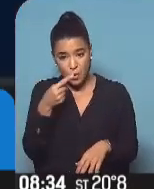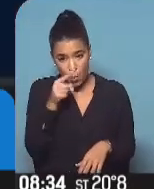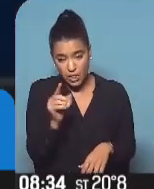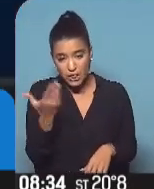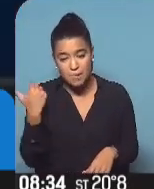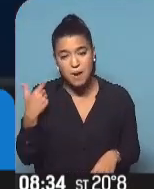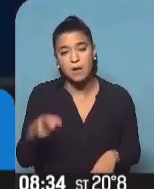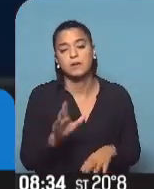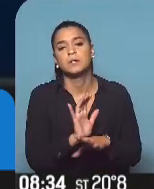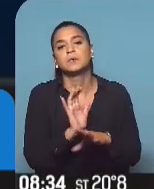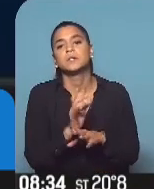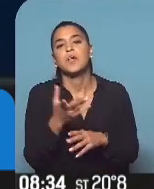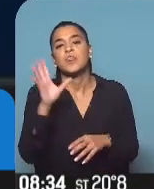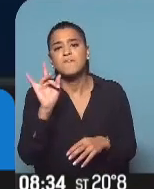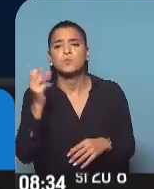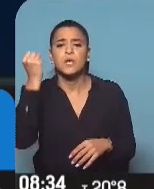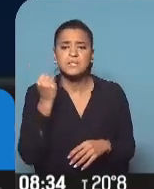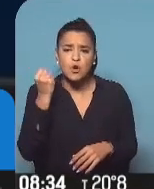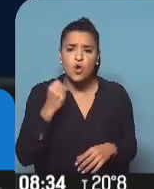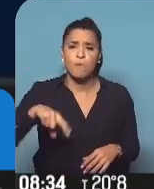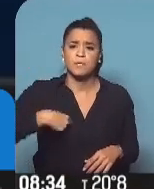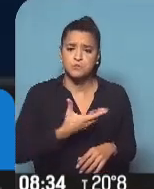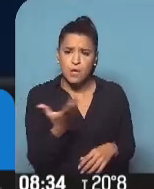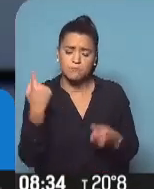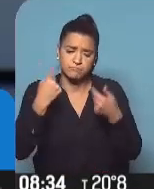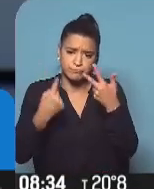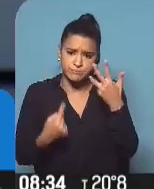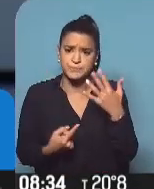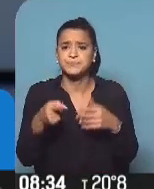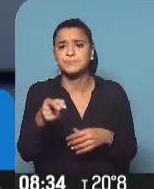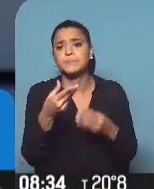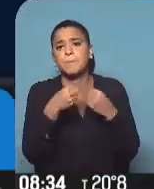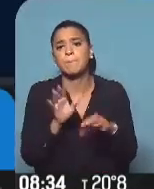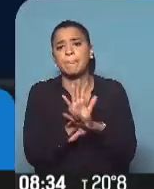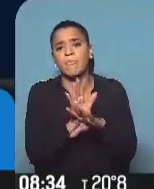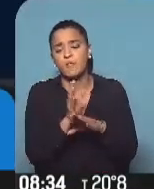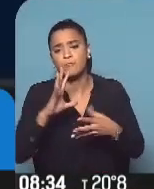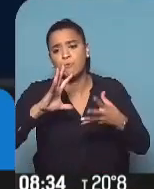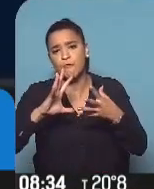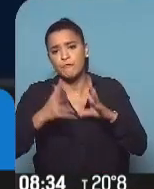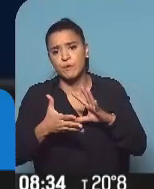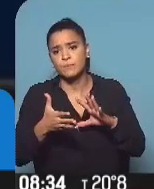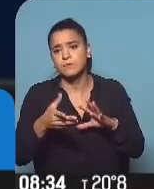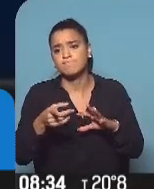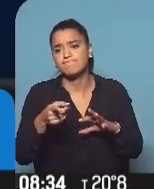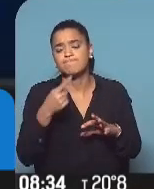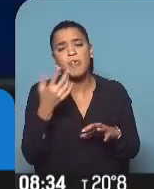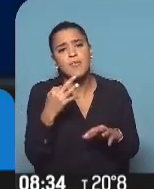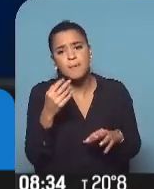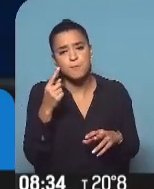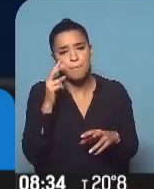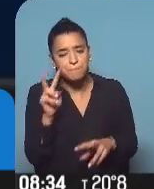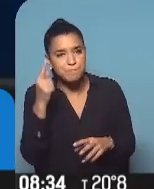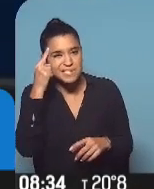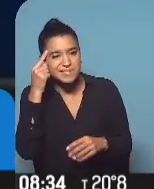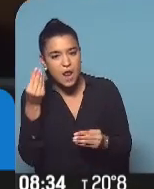a cuento de las dificultades económicas, sociales y demás, ya empezaron con una línea un poco más rupturista diciendo, bueno, tendríamos que evaluar ir con la